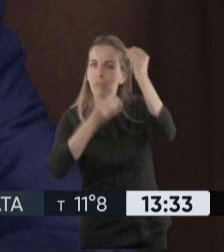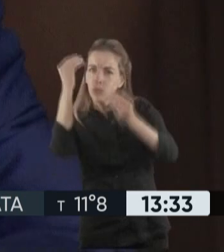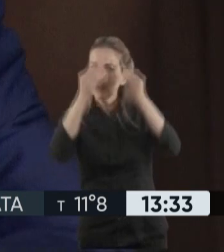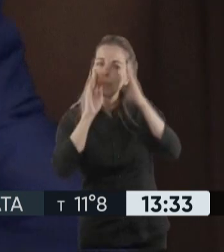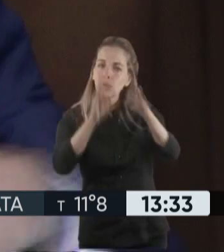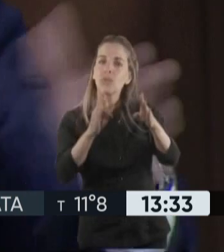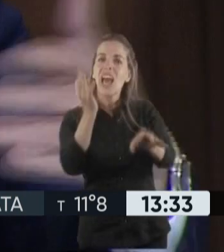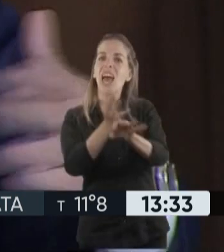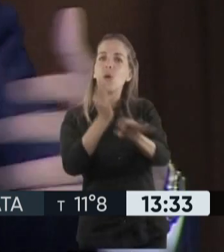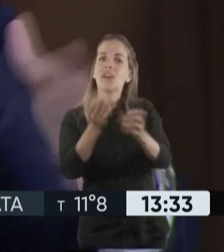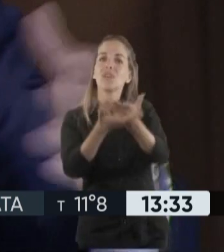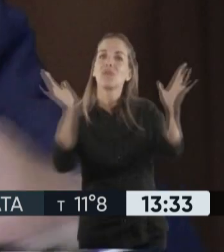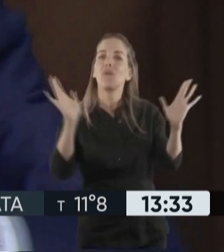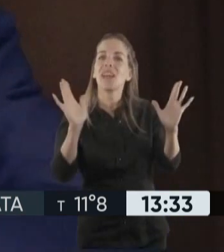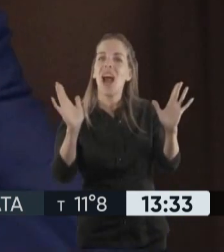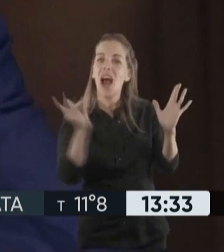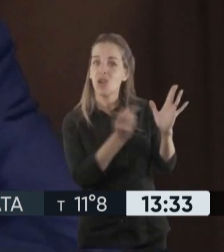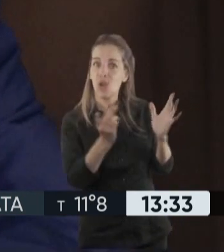pública y crearon la educación pública.